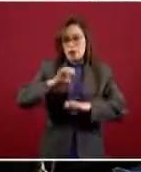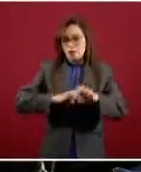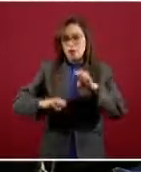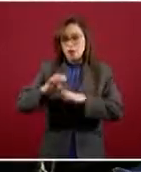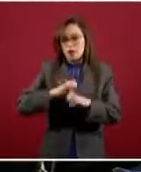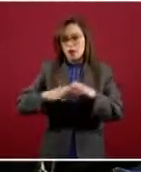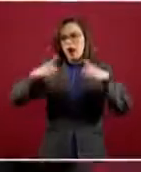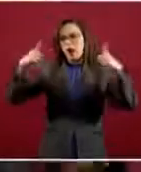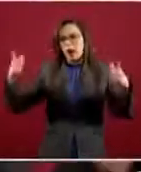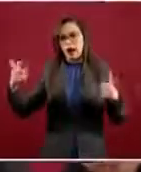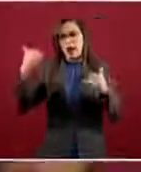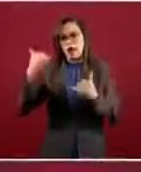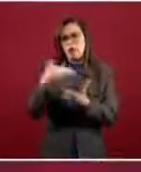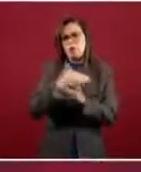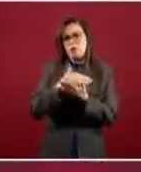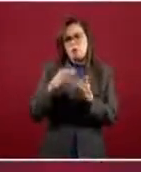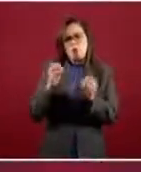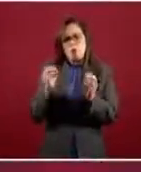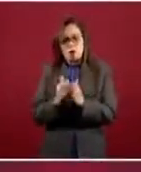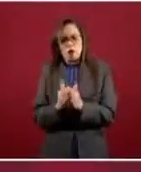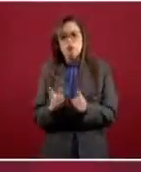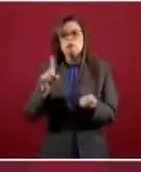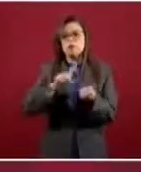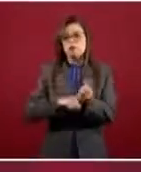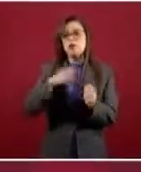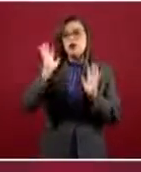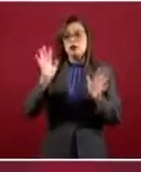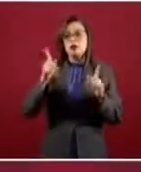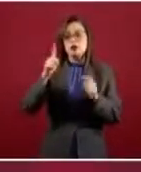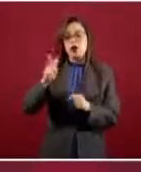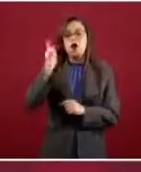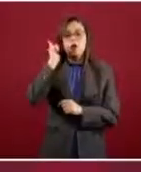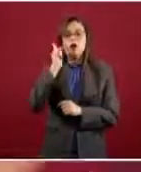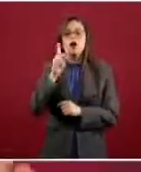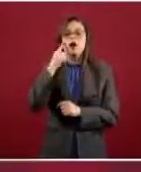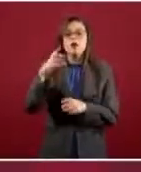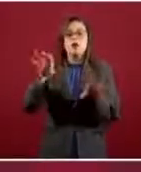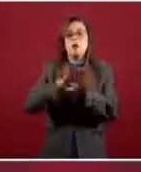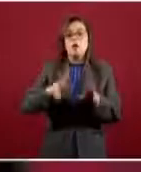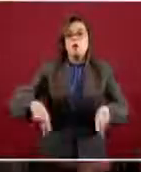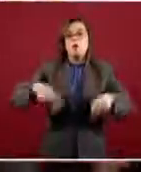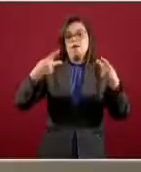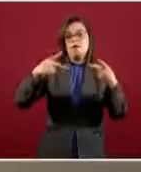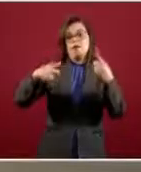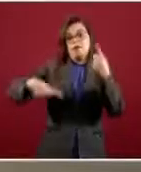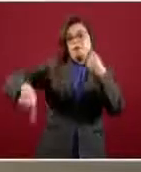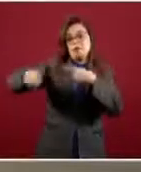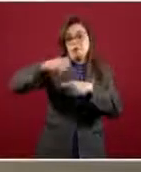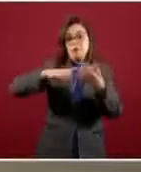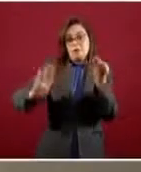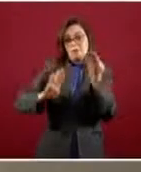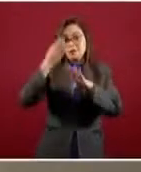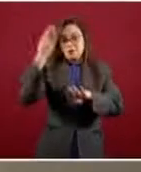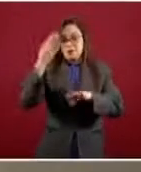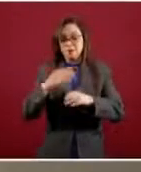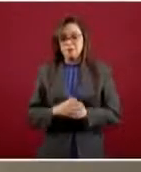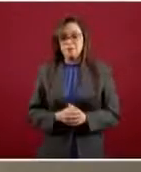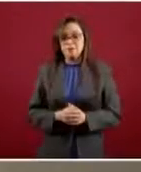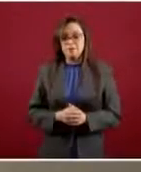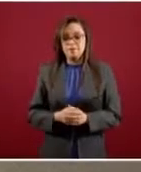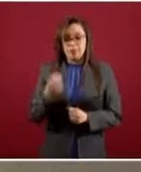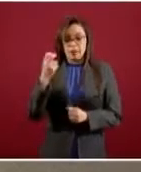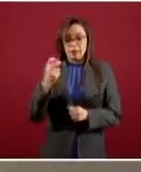pequeñas y que están intentando venderse por el mundo. Bueno, esta prueba, esta segunda prueba conocida como prueba